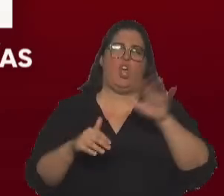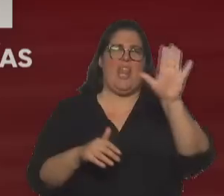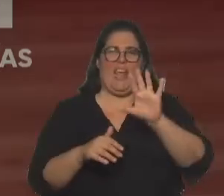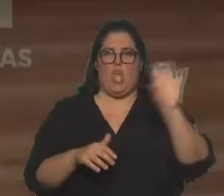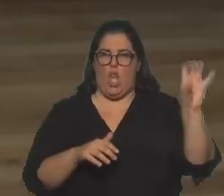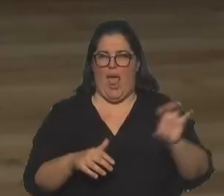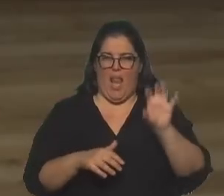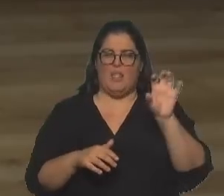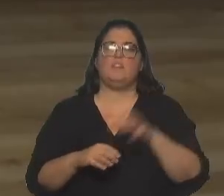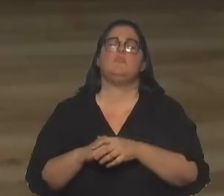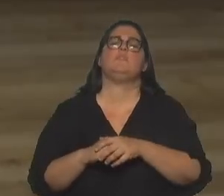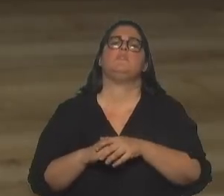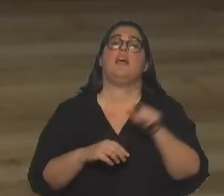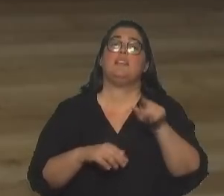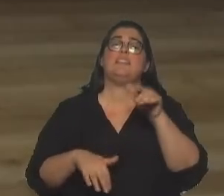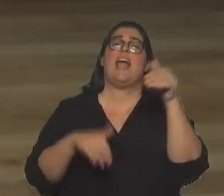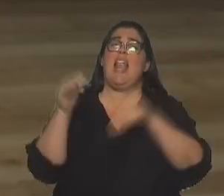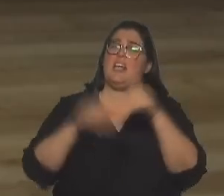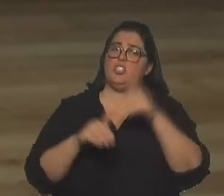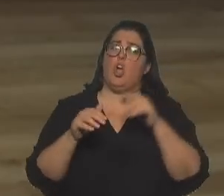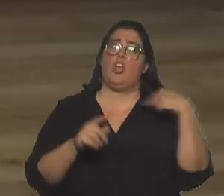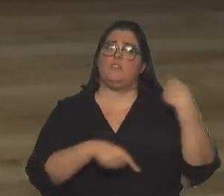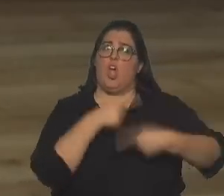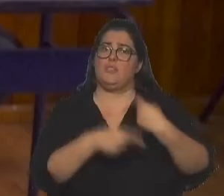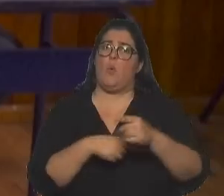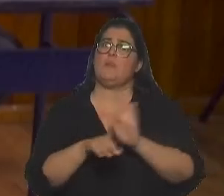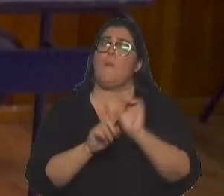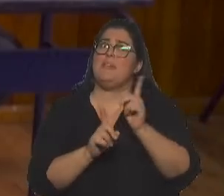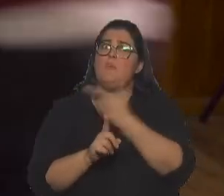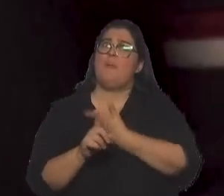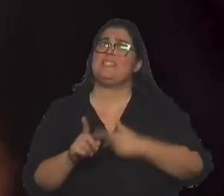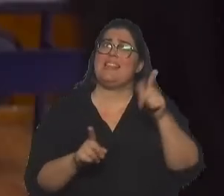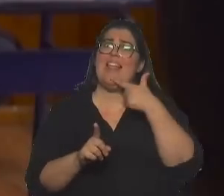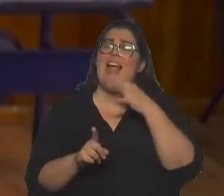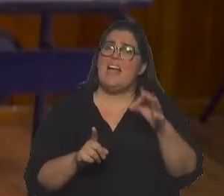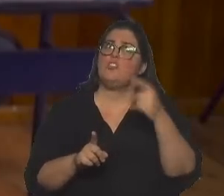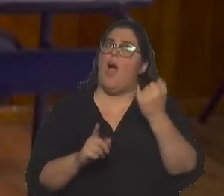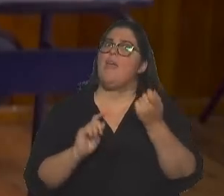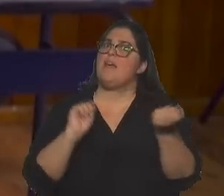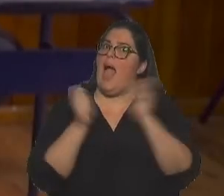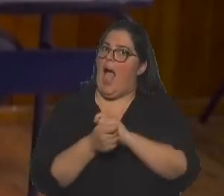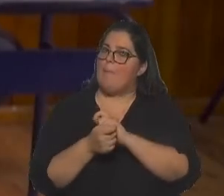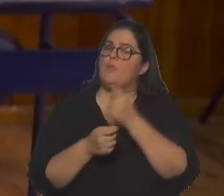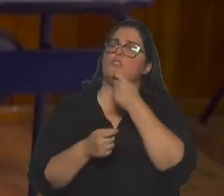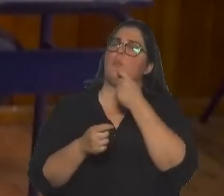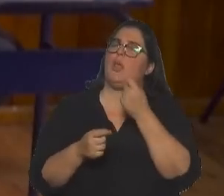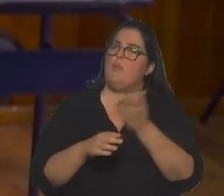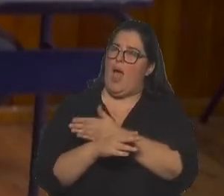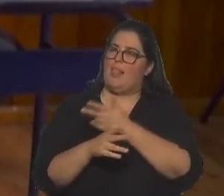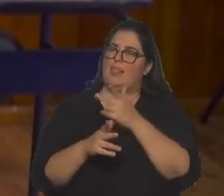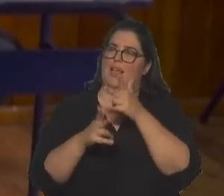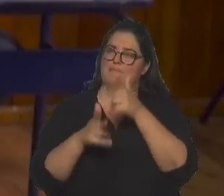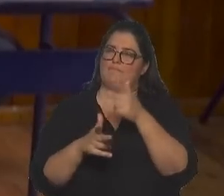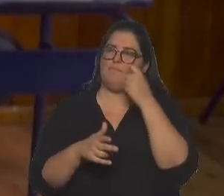regionales, elecciones que están generando en el propio presidente Lasso cambios, por ejemplo, recién lo adelantaba Leticia,